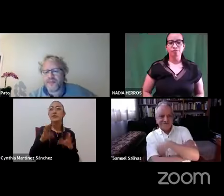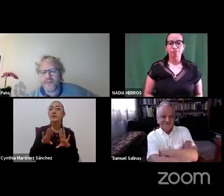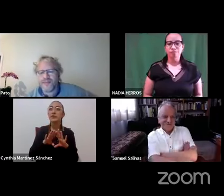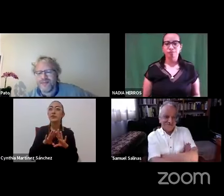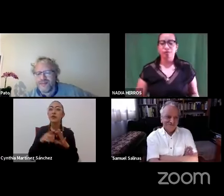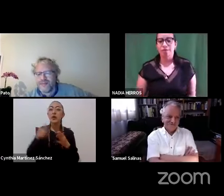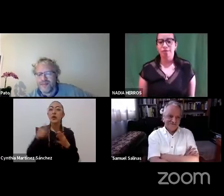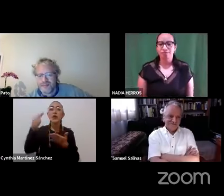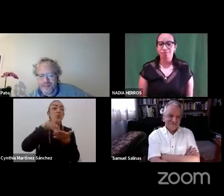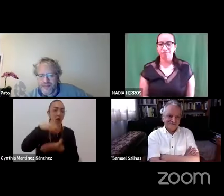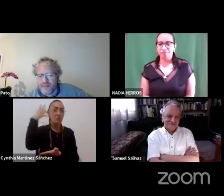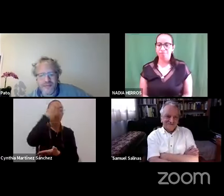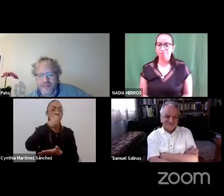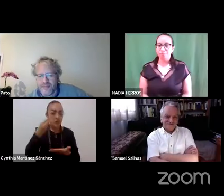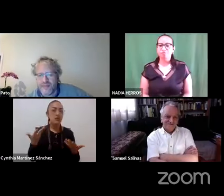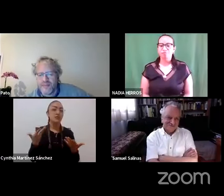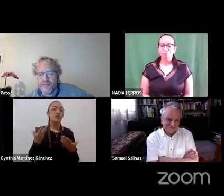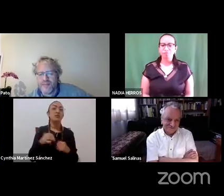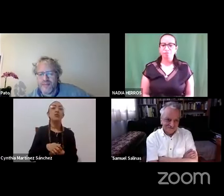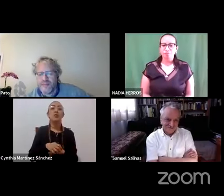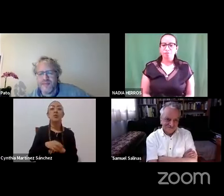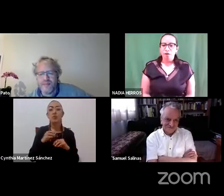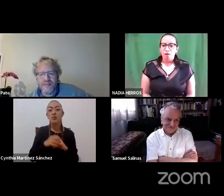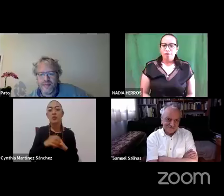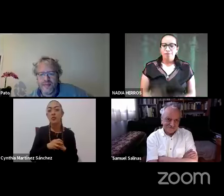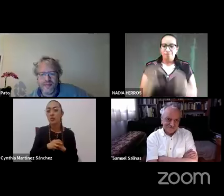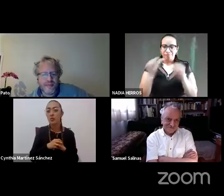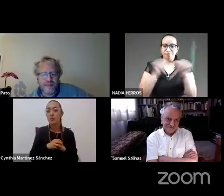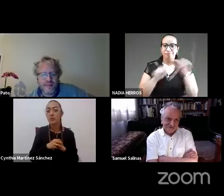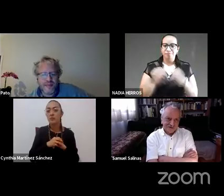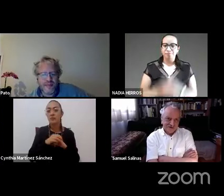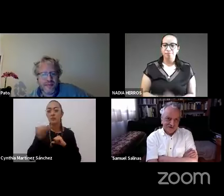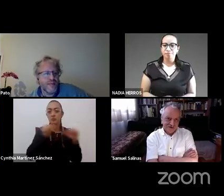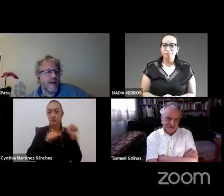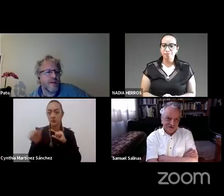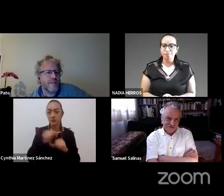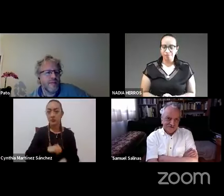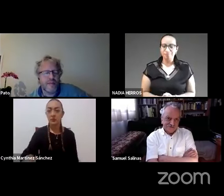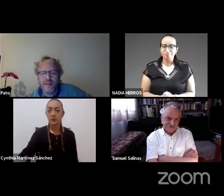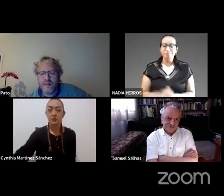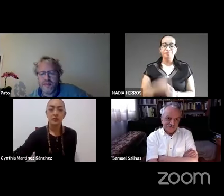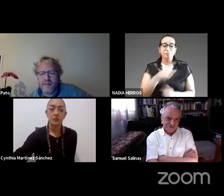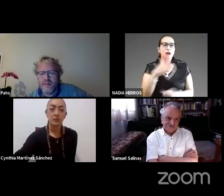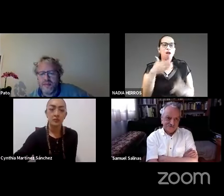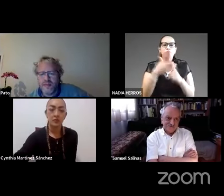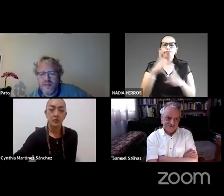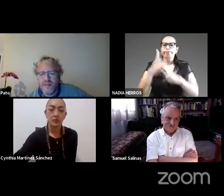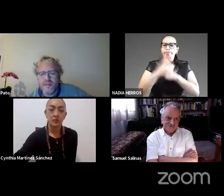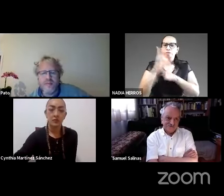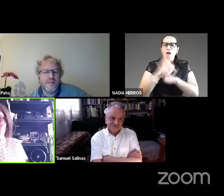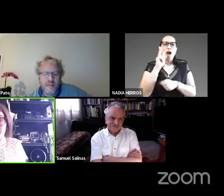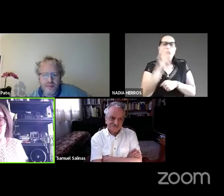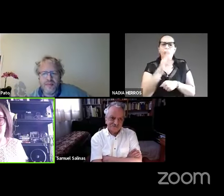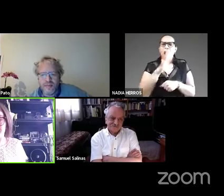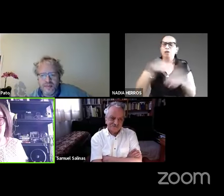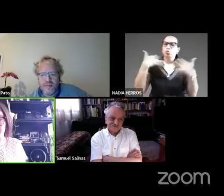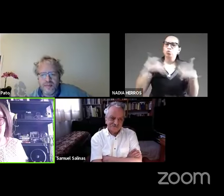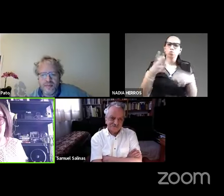infraestructura, ¿no? Y enfrentarte al problema como de entrar ahí a esa escuela y decir, híjole, aquí van tantas niñas,